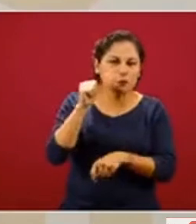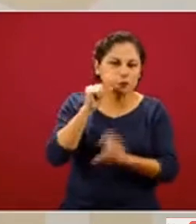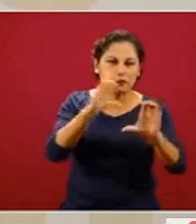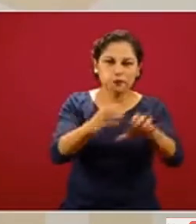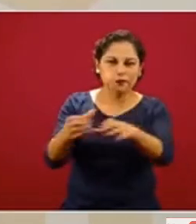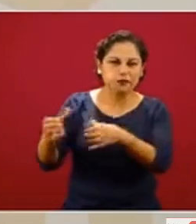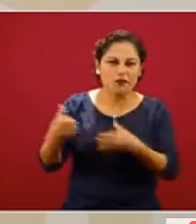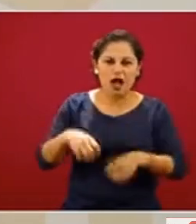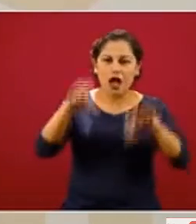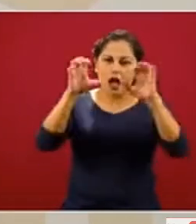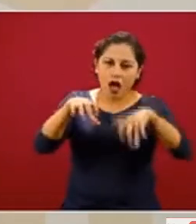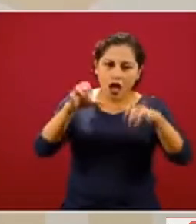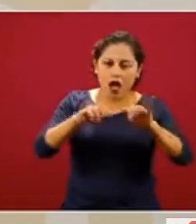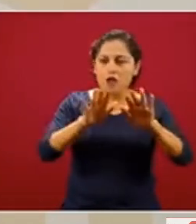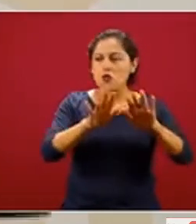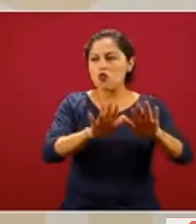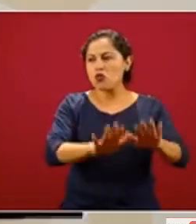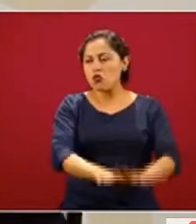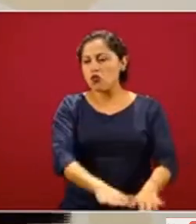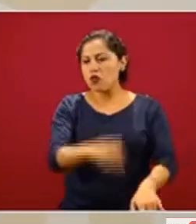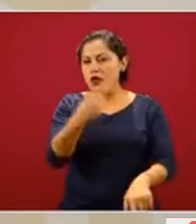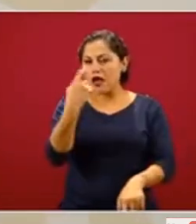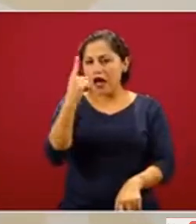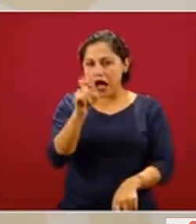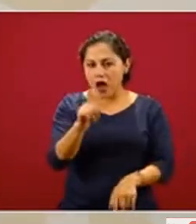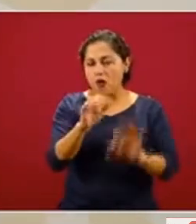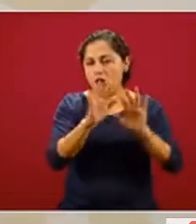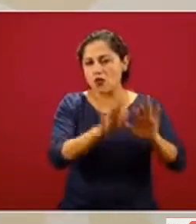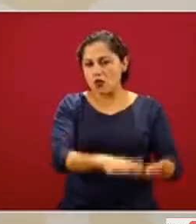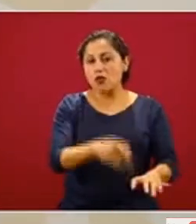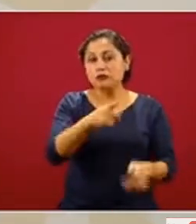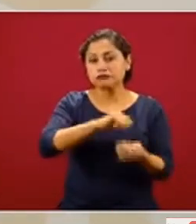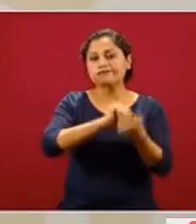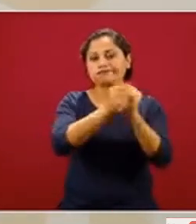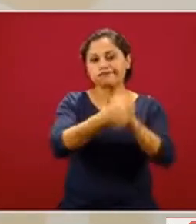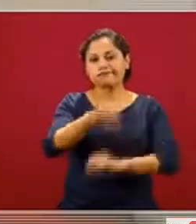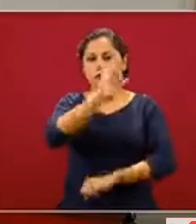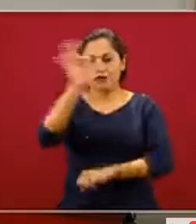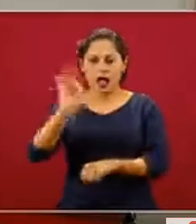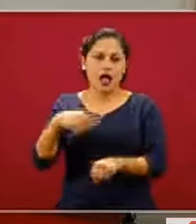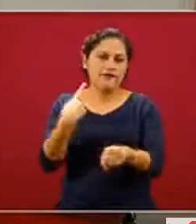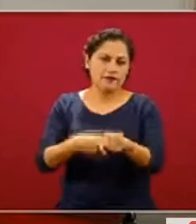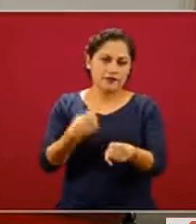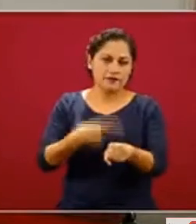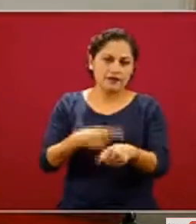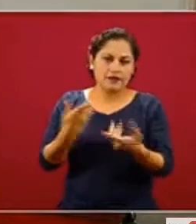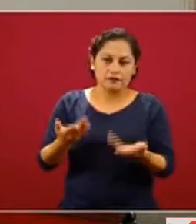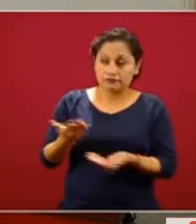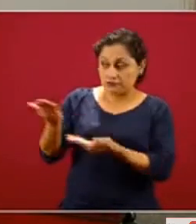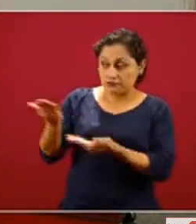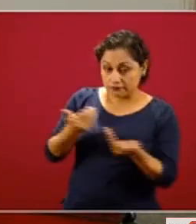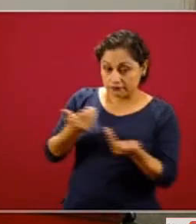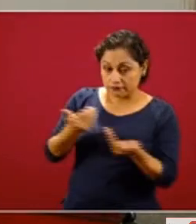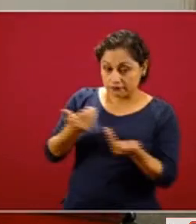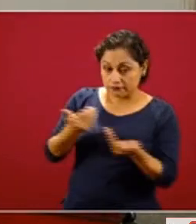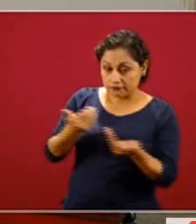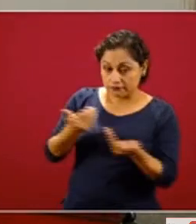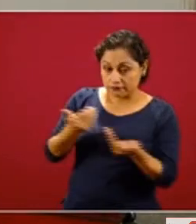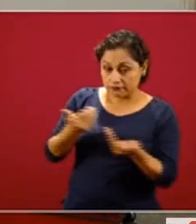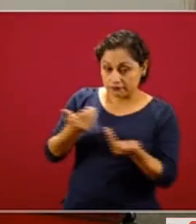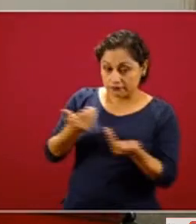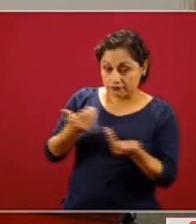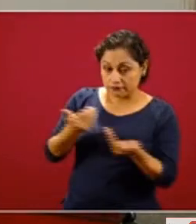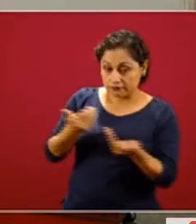ahí proliferan los mosquitos y ahí prolifera el dengue. Pero le dejo al doctor López Ridaura y al doctor Alomía si quieren complementar. No, digo, solamente